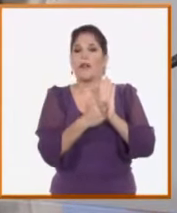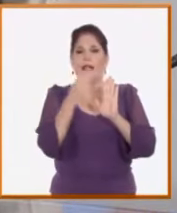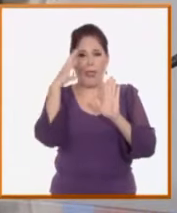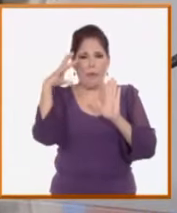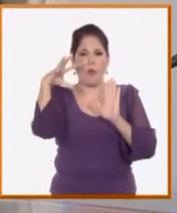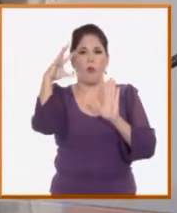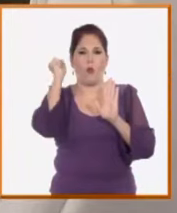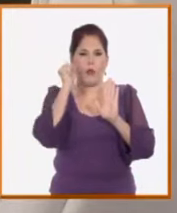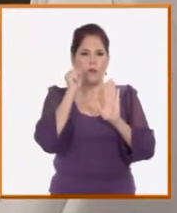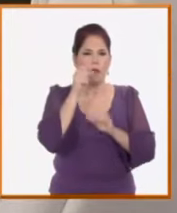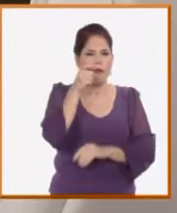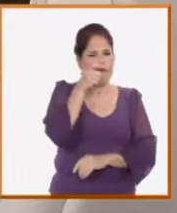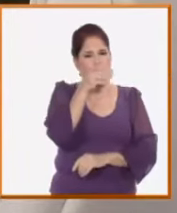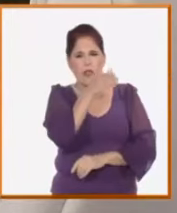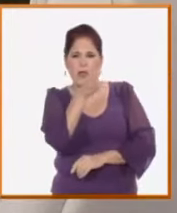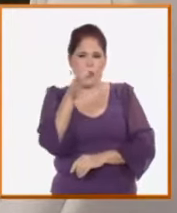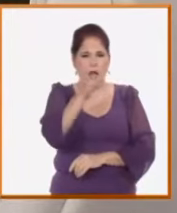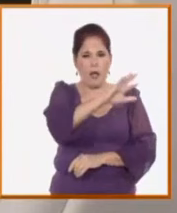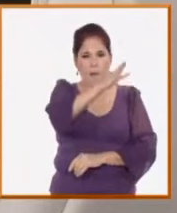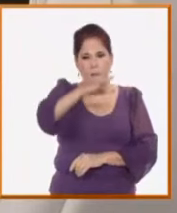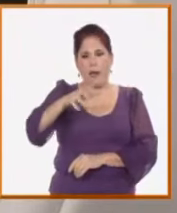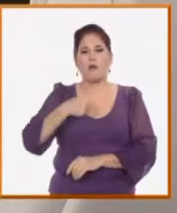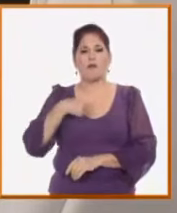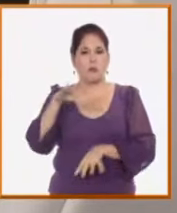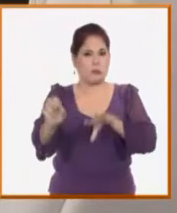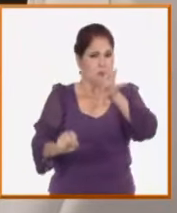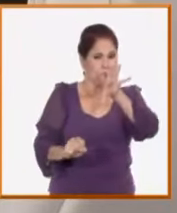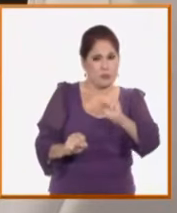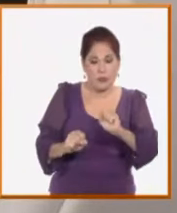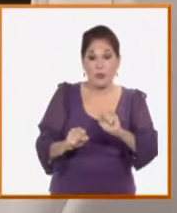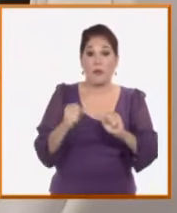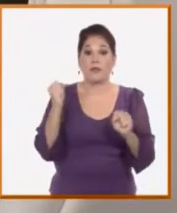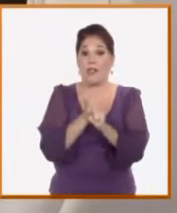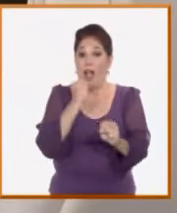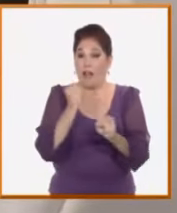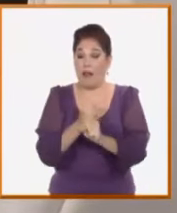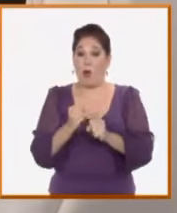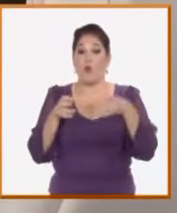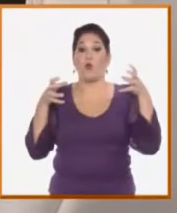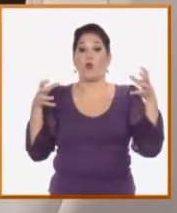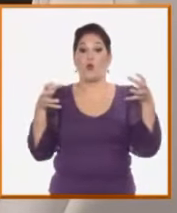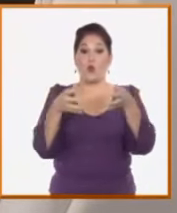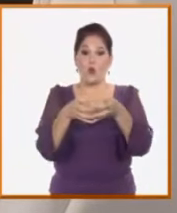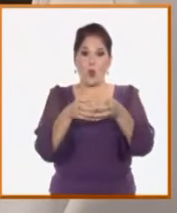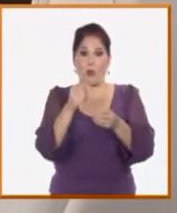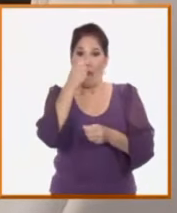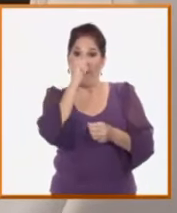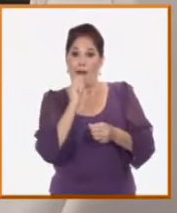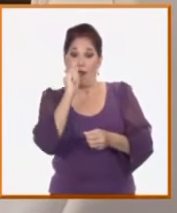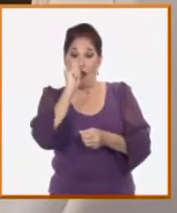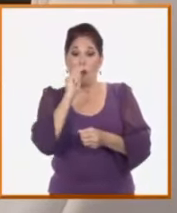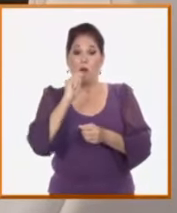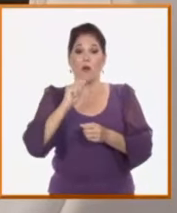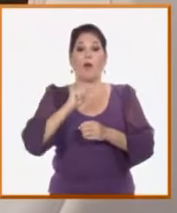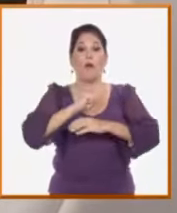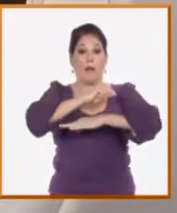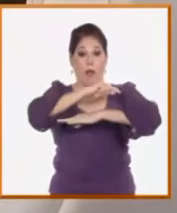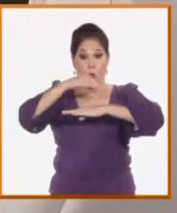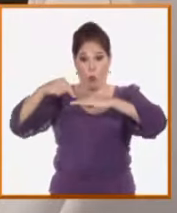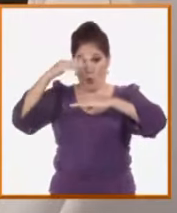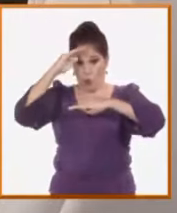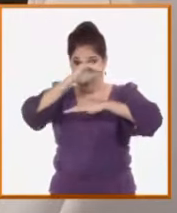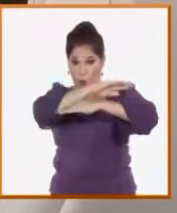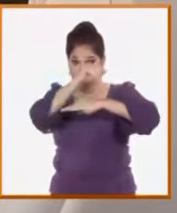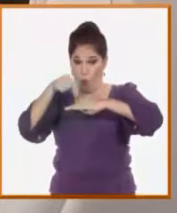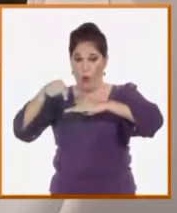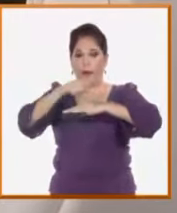escamoteo de droga como resultado de la intensa operatoria de grupos criminales y narcotraficantes en nuestra Área geográfica lo que que